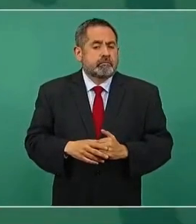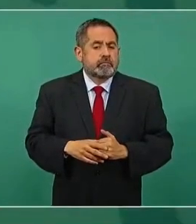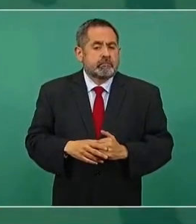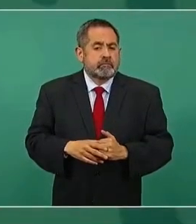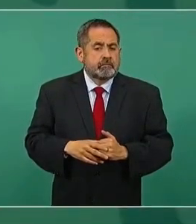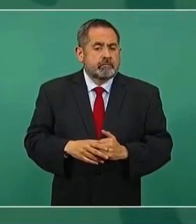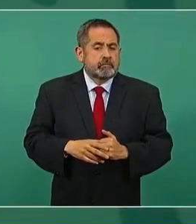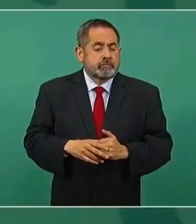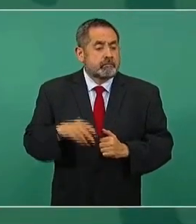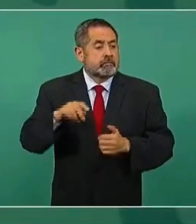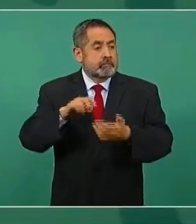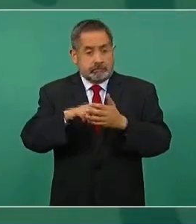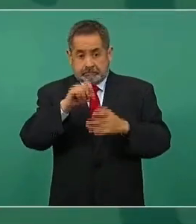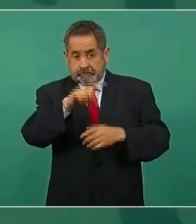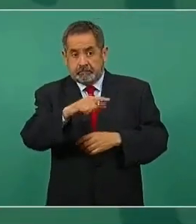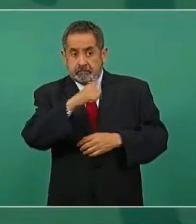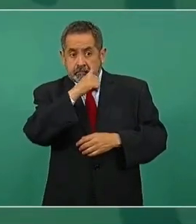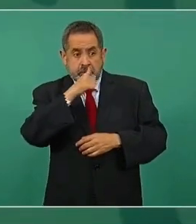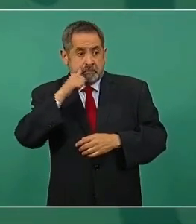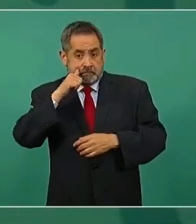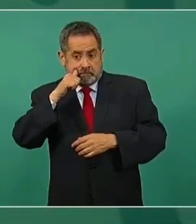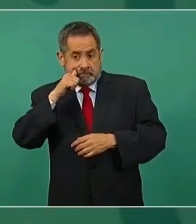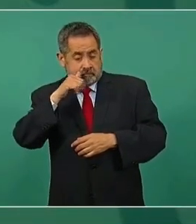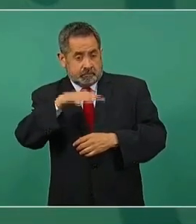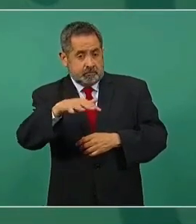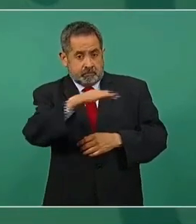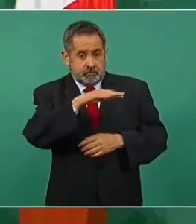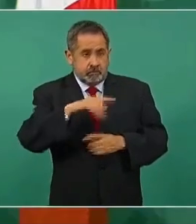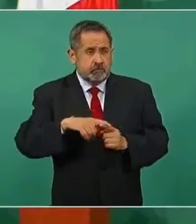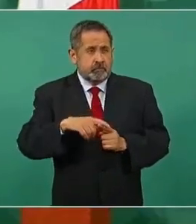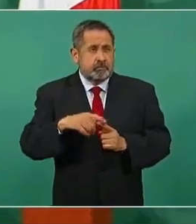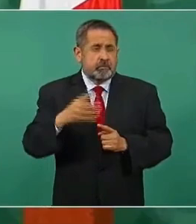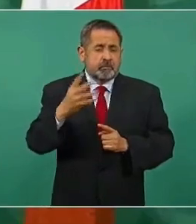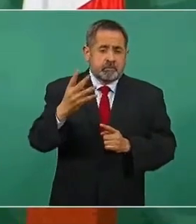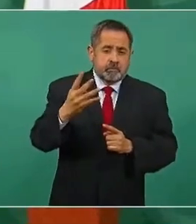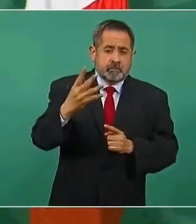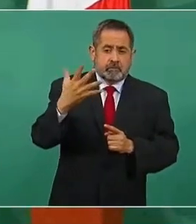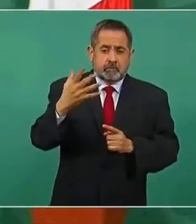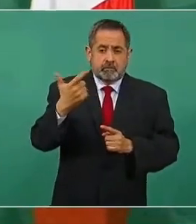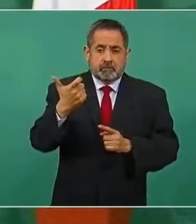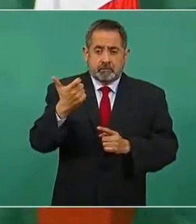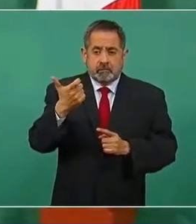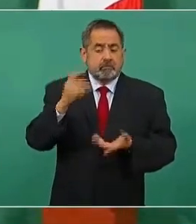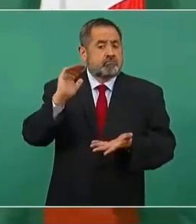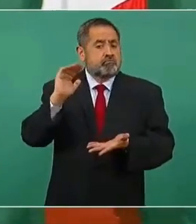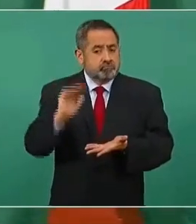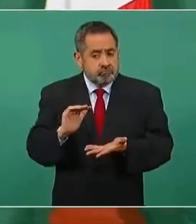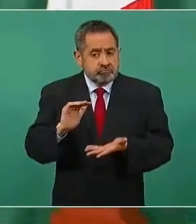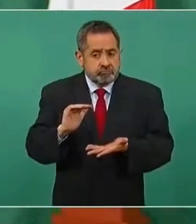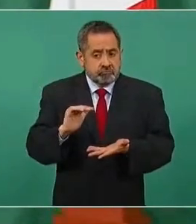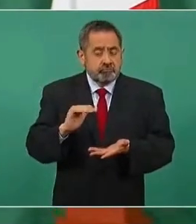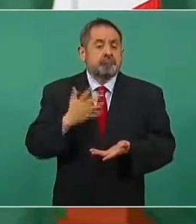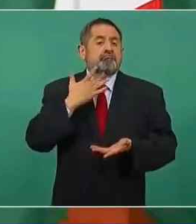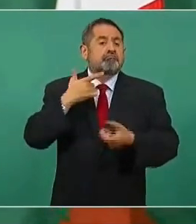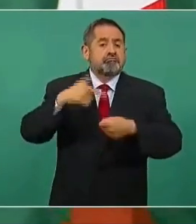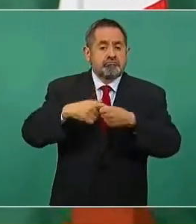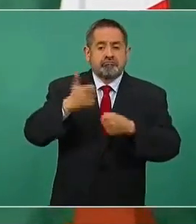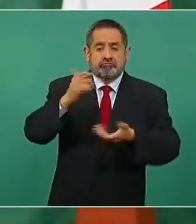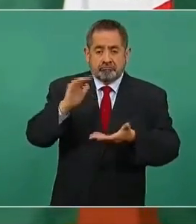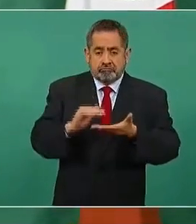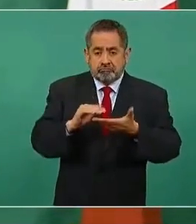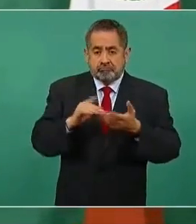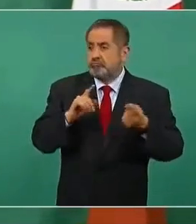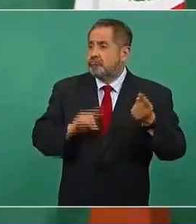en Juárez son 4 o 5 pesos menos la gasolina que lo